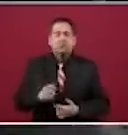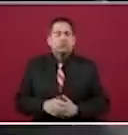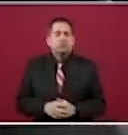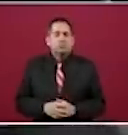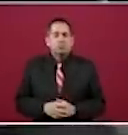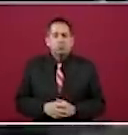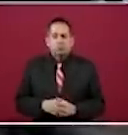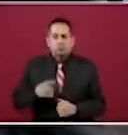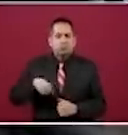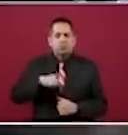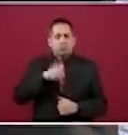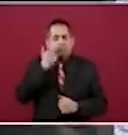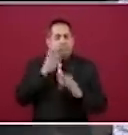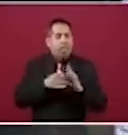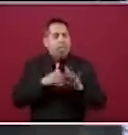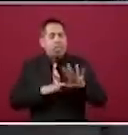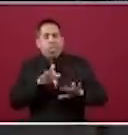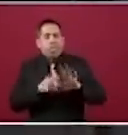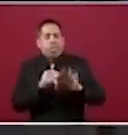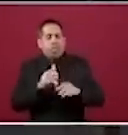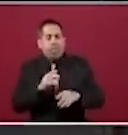no somos leguleyos.